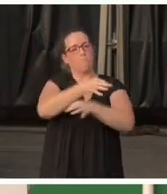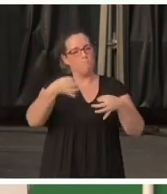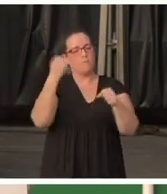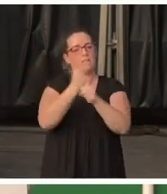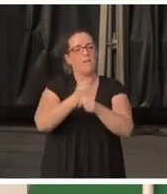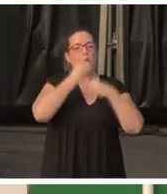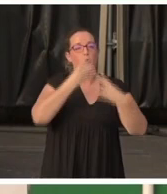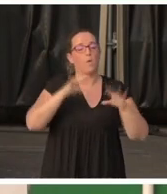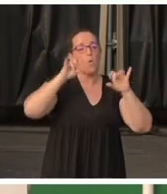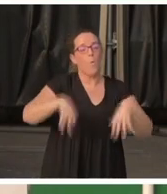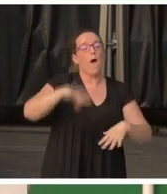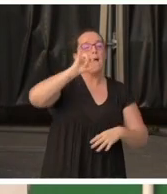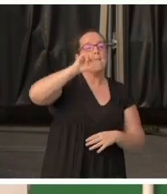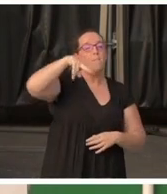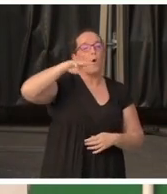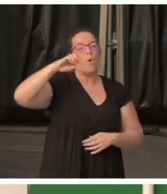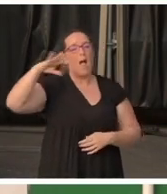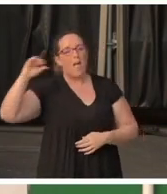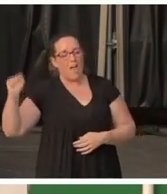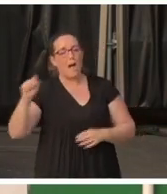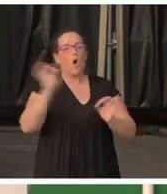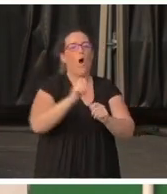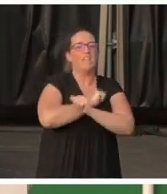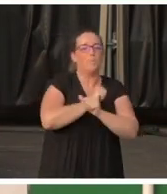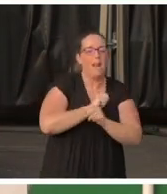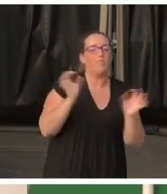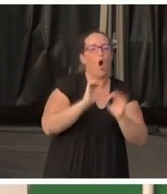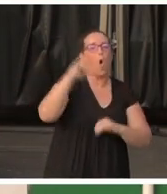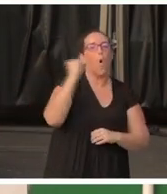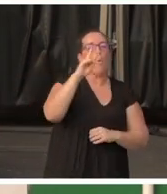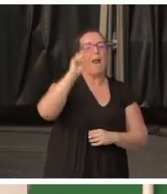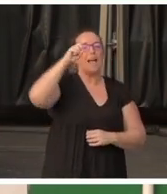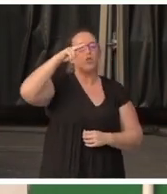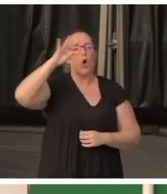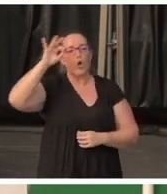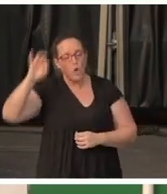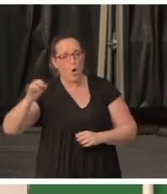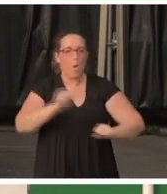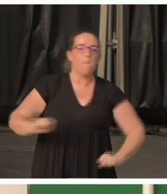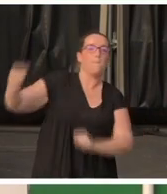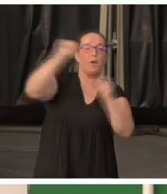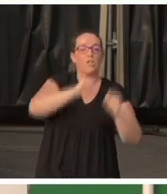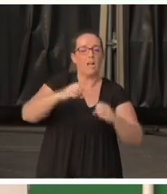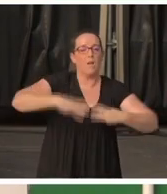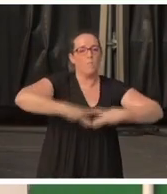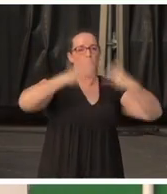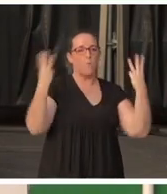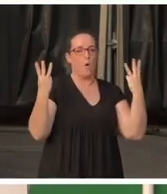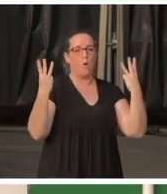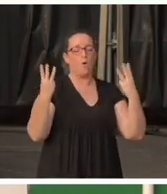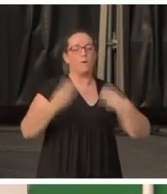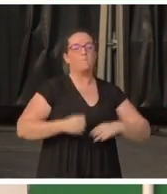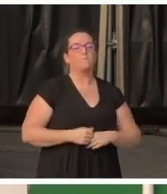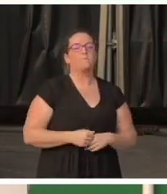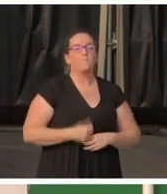como Inmaculada, como Esperanza y como Juan Antonio, para defenderlo. Hay que confiar en Por Andalucía, en la